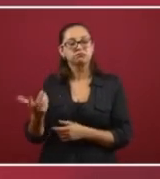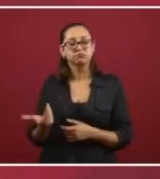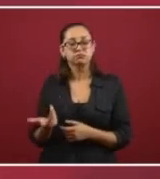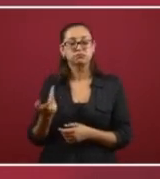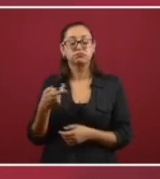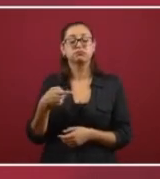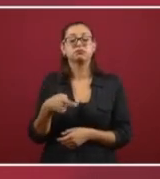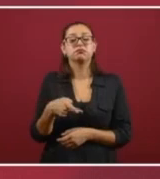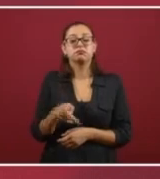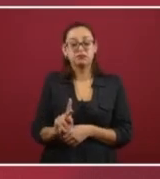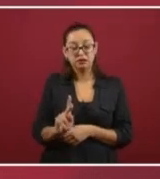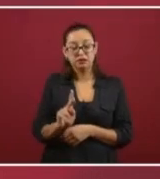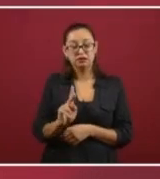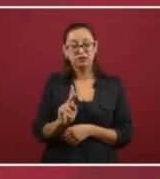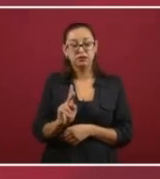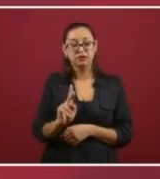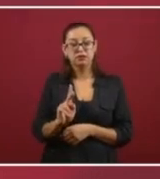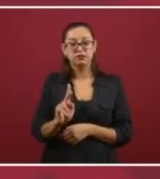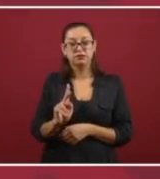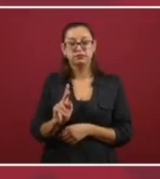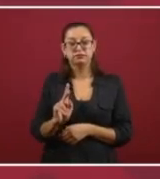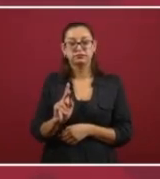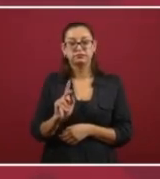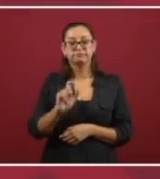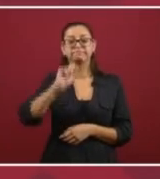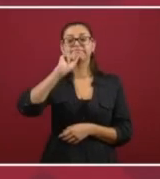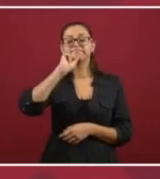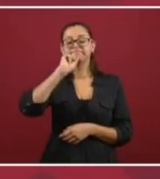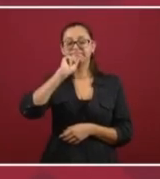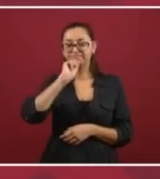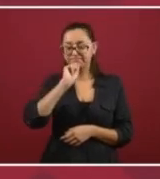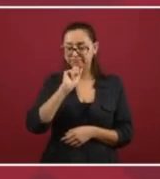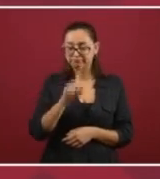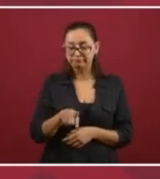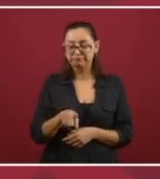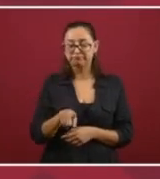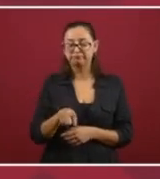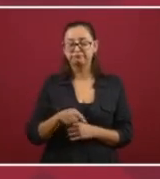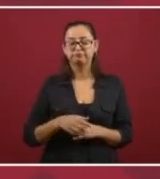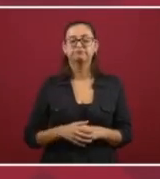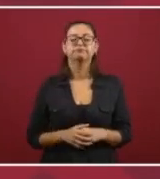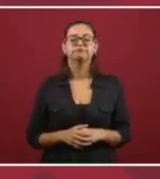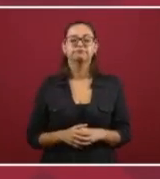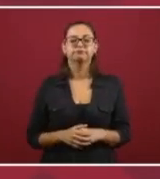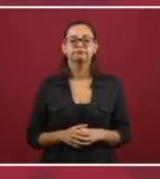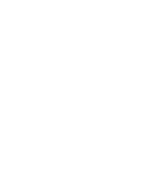presidente dijo que es un derecho manifestarse y protestar, pero el mal no se combate con el mal.